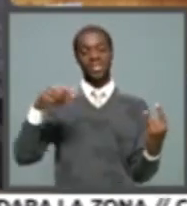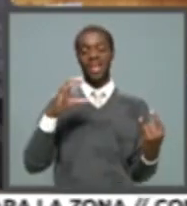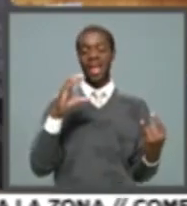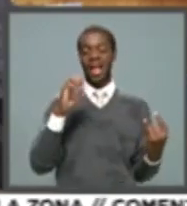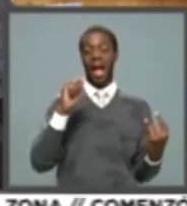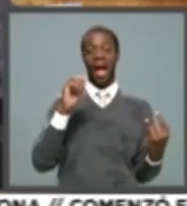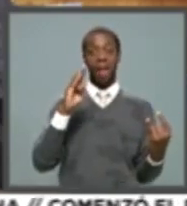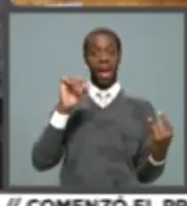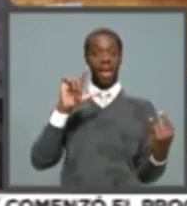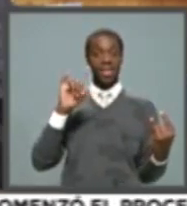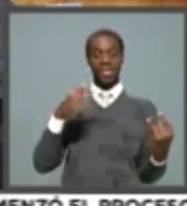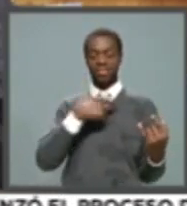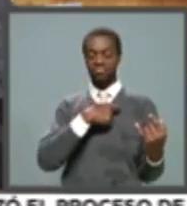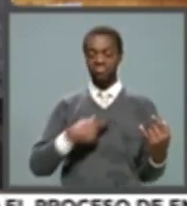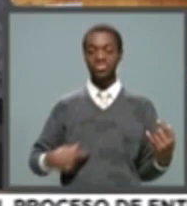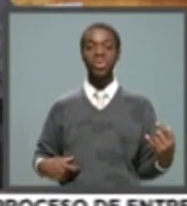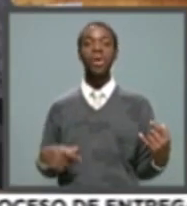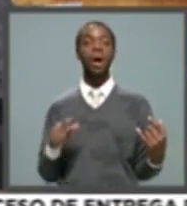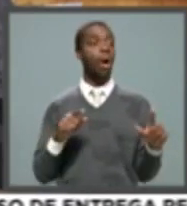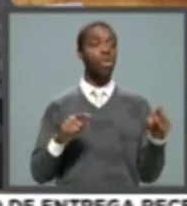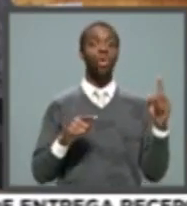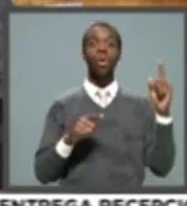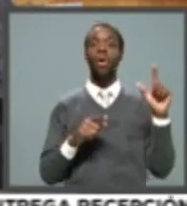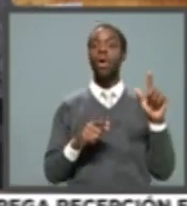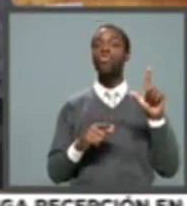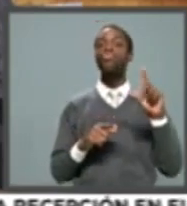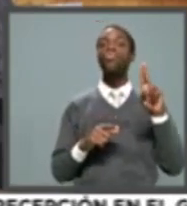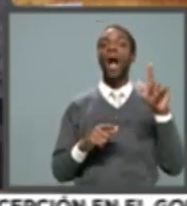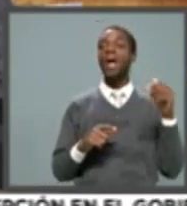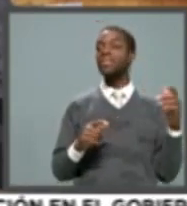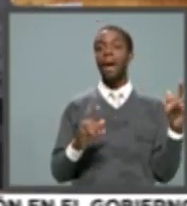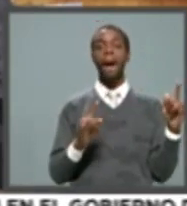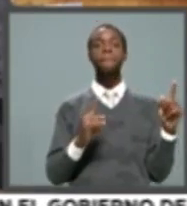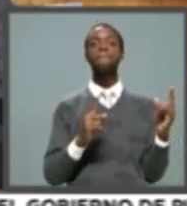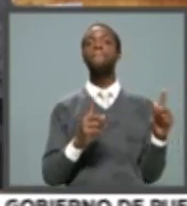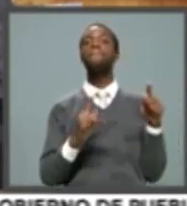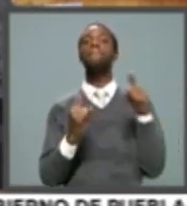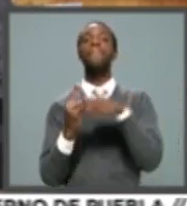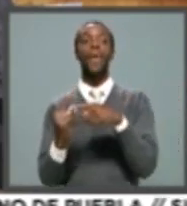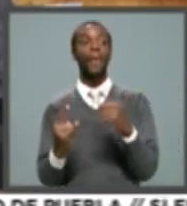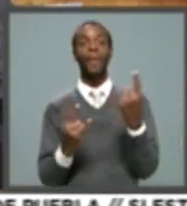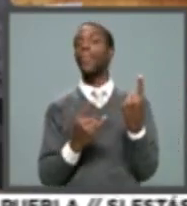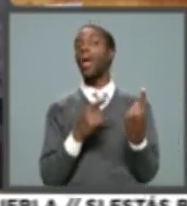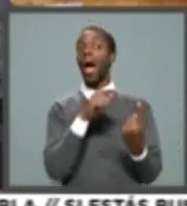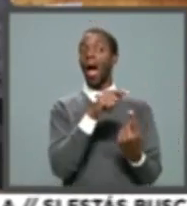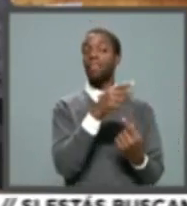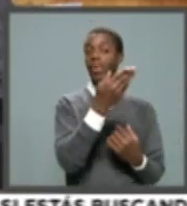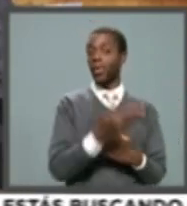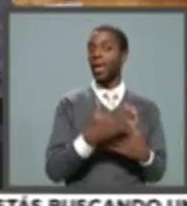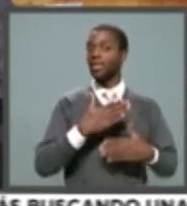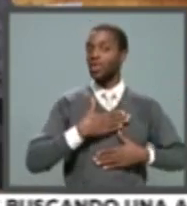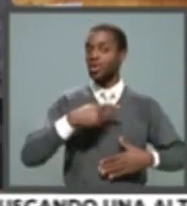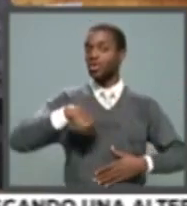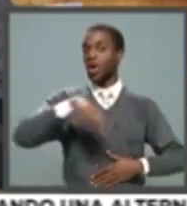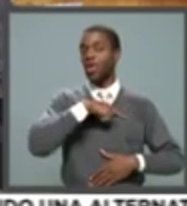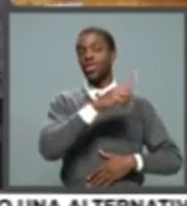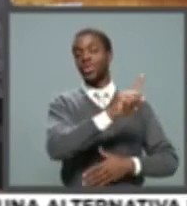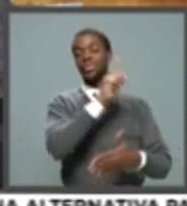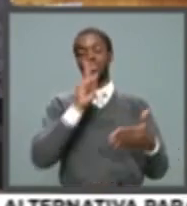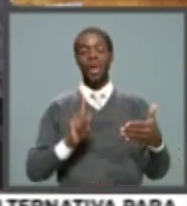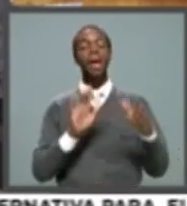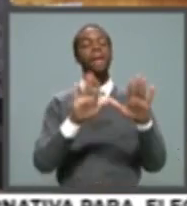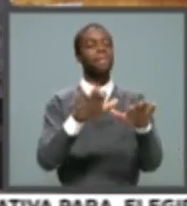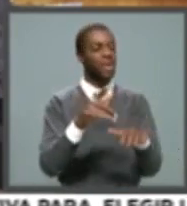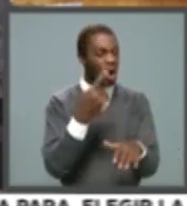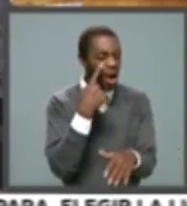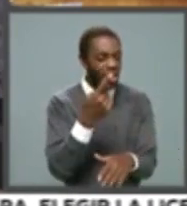Pues es franjado, ¿no? Es de la casa. Es de casa. Por cierto, vamos a abrir con esto porque ya el Chelis adelantó la jornada 1.